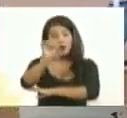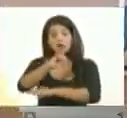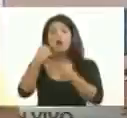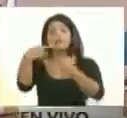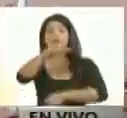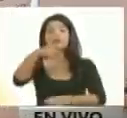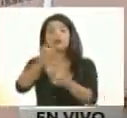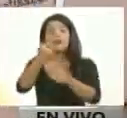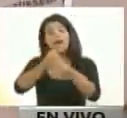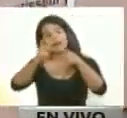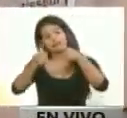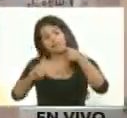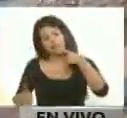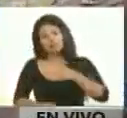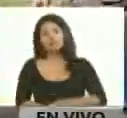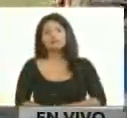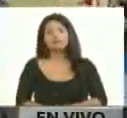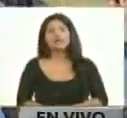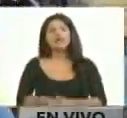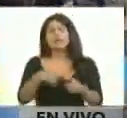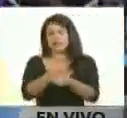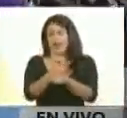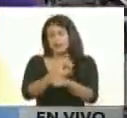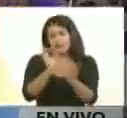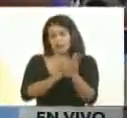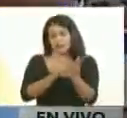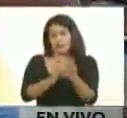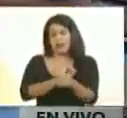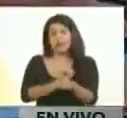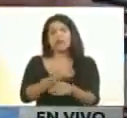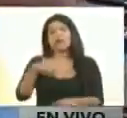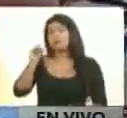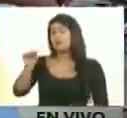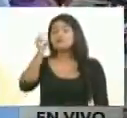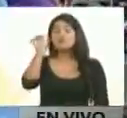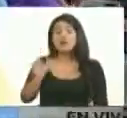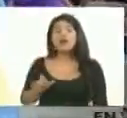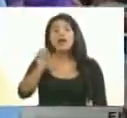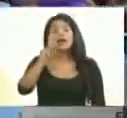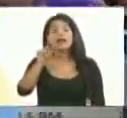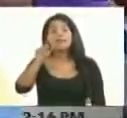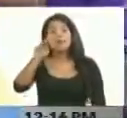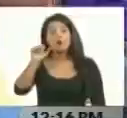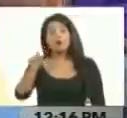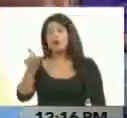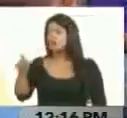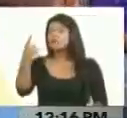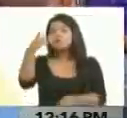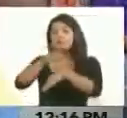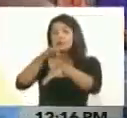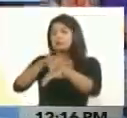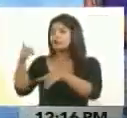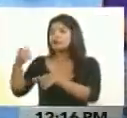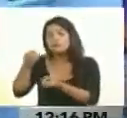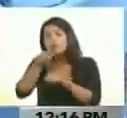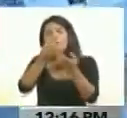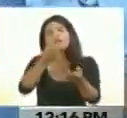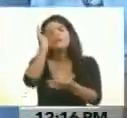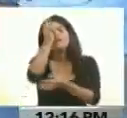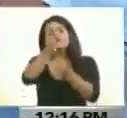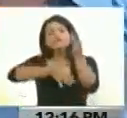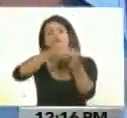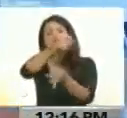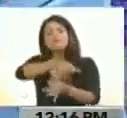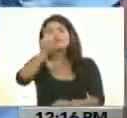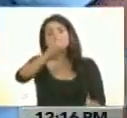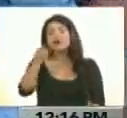eléctrico, camiones esta. Yo quiero rápidamente, en el poquito tiempo que nos queda, a Ramona, que va a hablar. Ramona, nos queda aproximadamente un minuto, dirigir las palabras al pueblo venezolano de